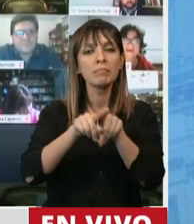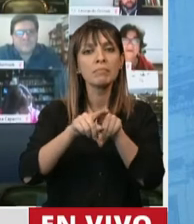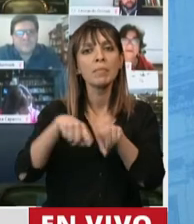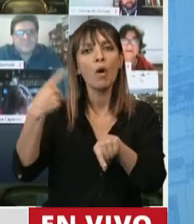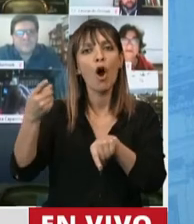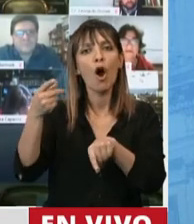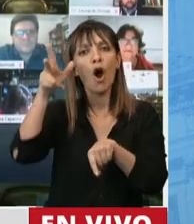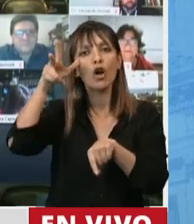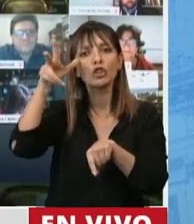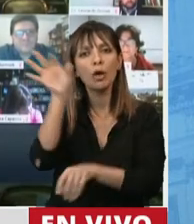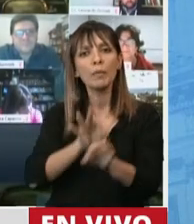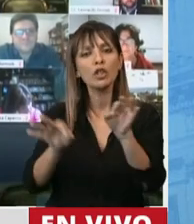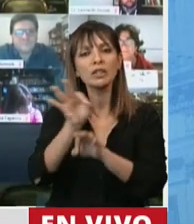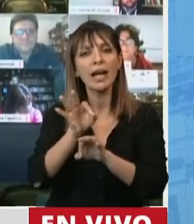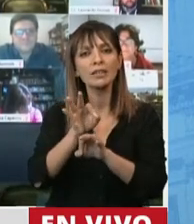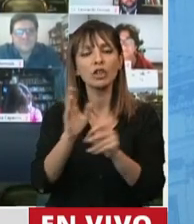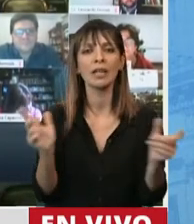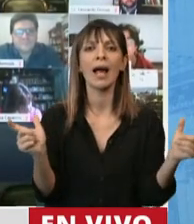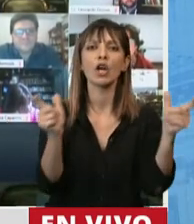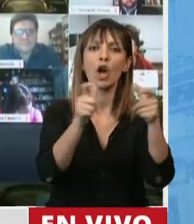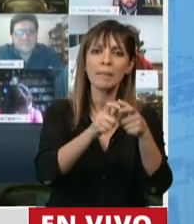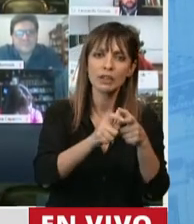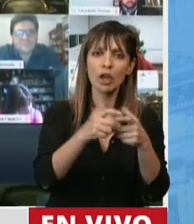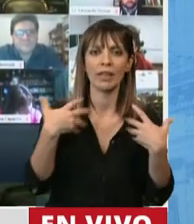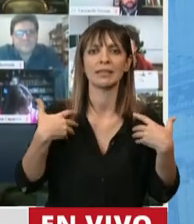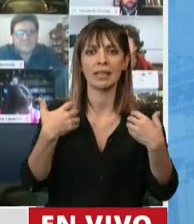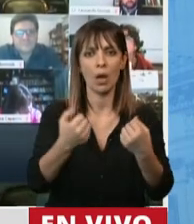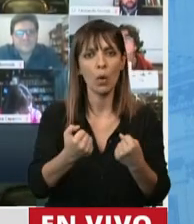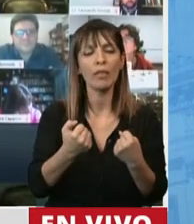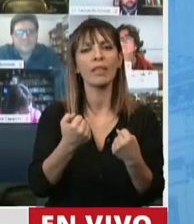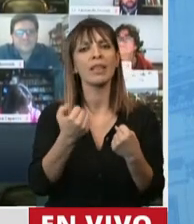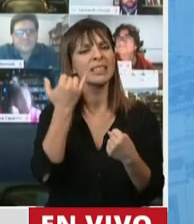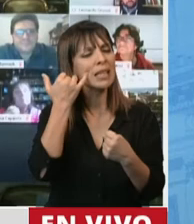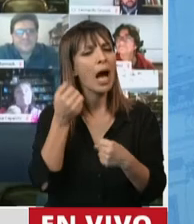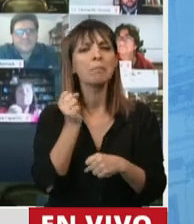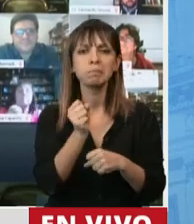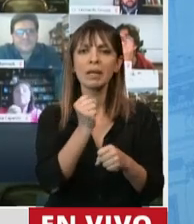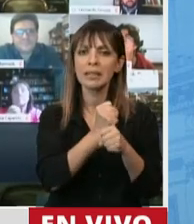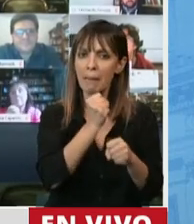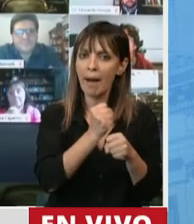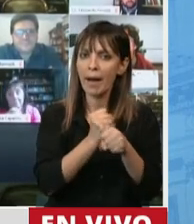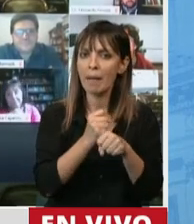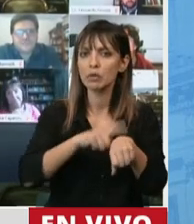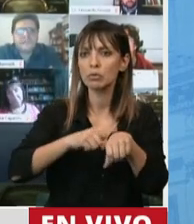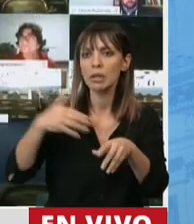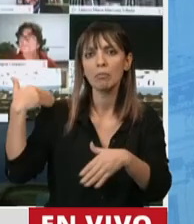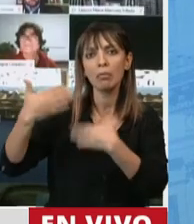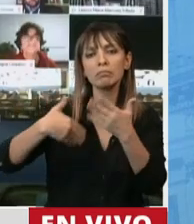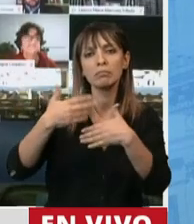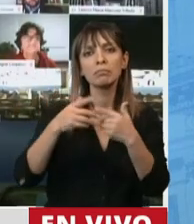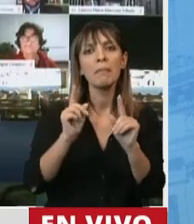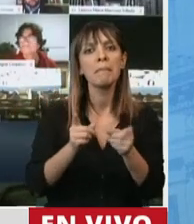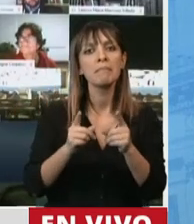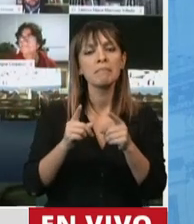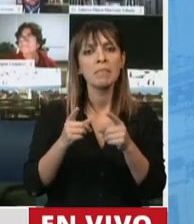8 proyectos de ley que en la Comisión de Salud hemos trabajado, que desde hace un tiempo, casi juntamente con la